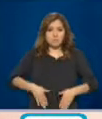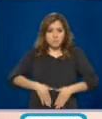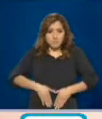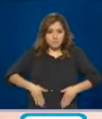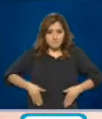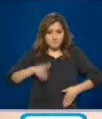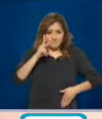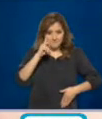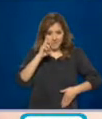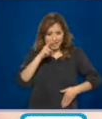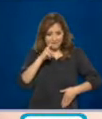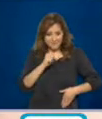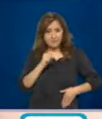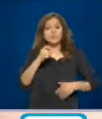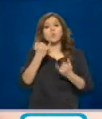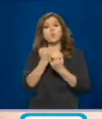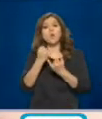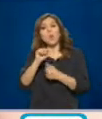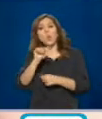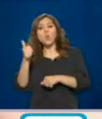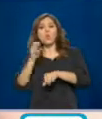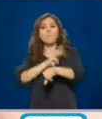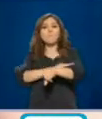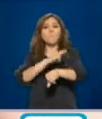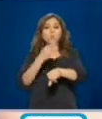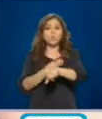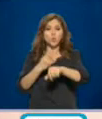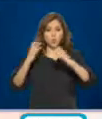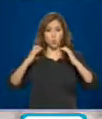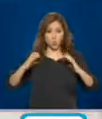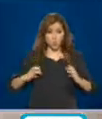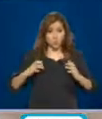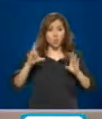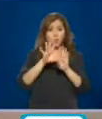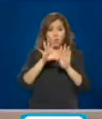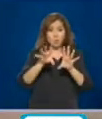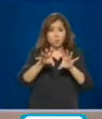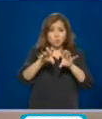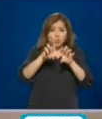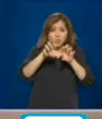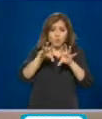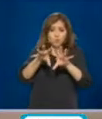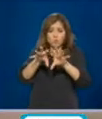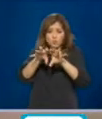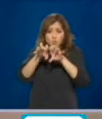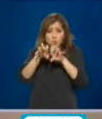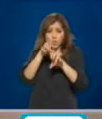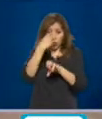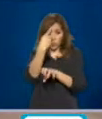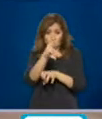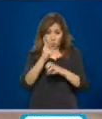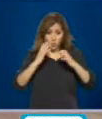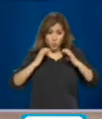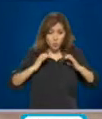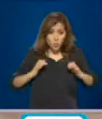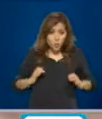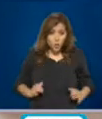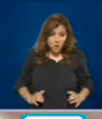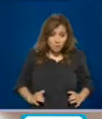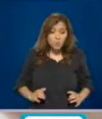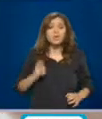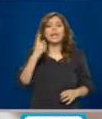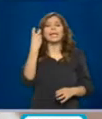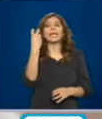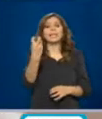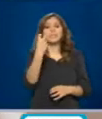y en prácticamente todos los músculos de nuestro cuerpo. Estas contracciones mioclónicas de nuestro cuerpo son las que